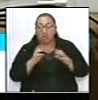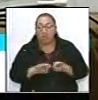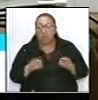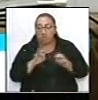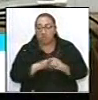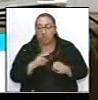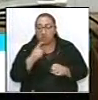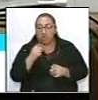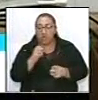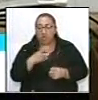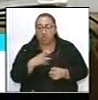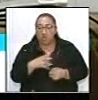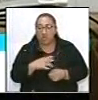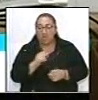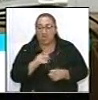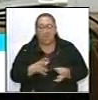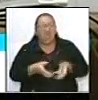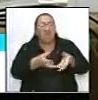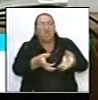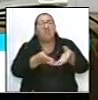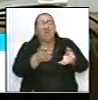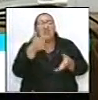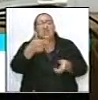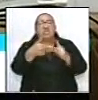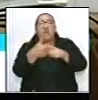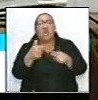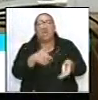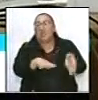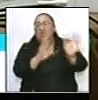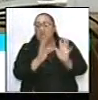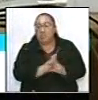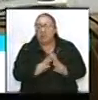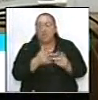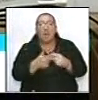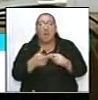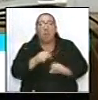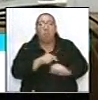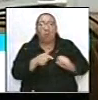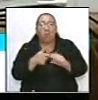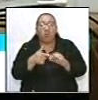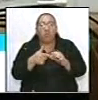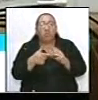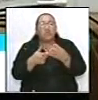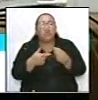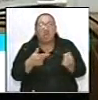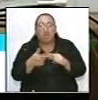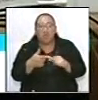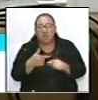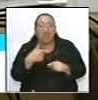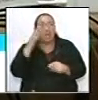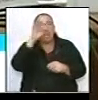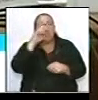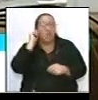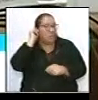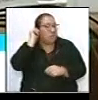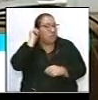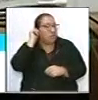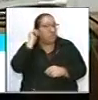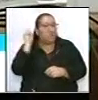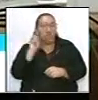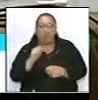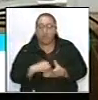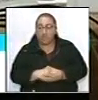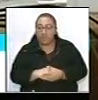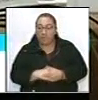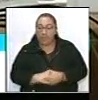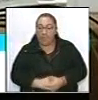era simplemente darle a un sereno, oye, toma esta pistola de aire comprimido y anda a patrullar. Eso